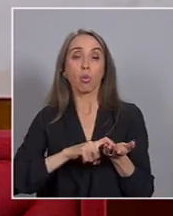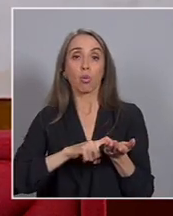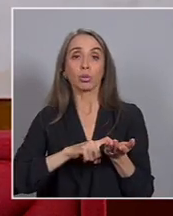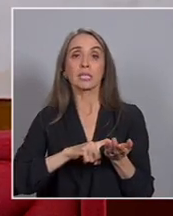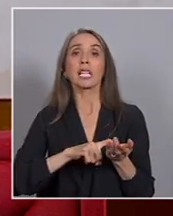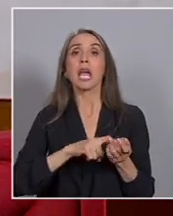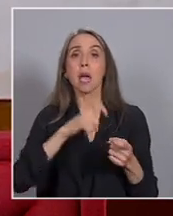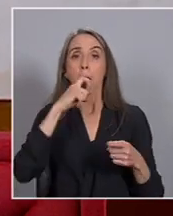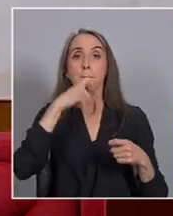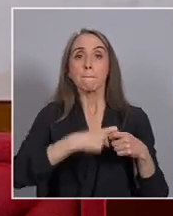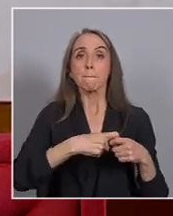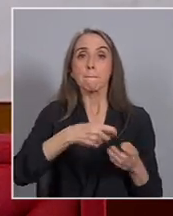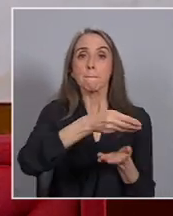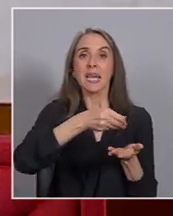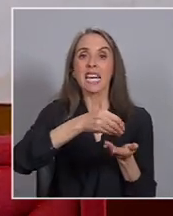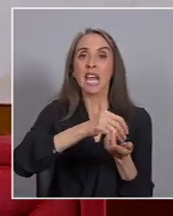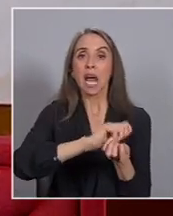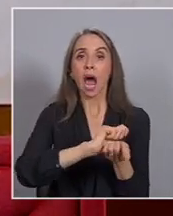transición.